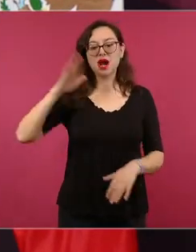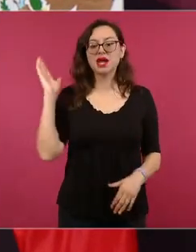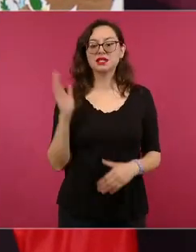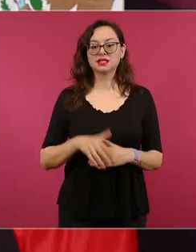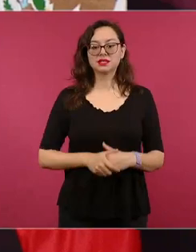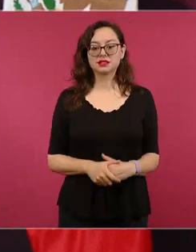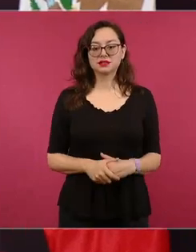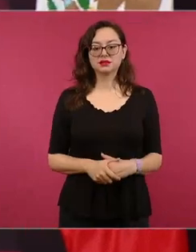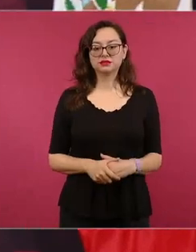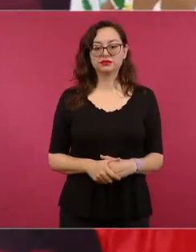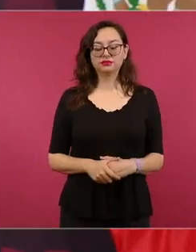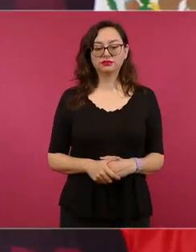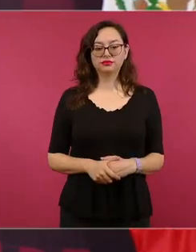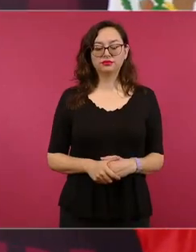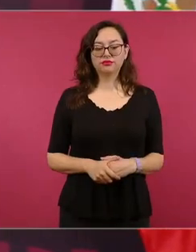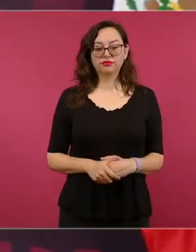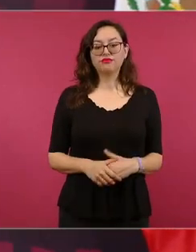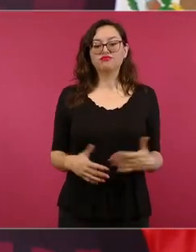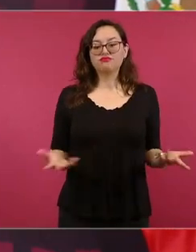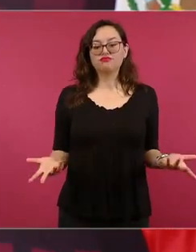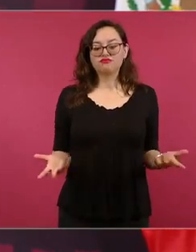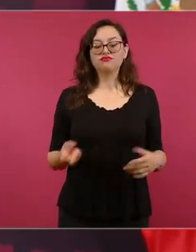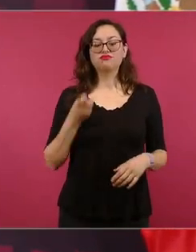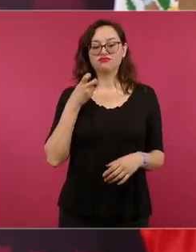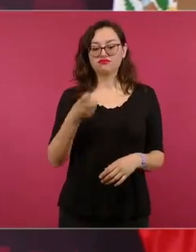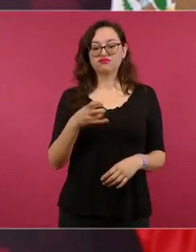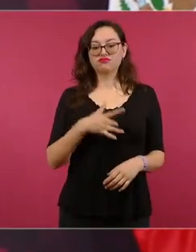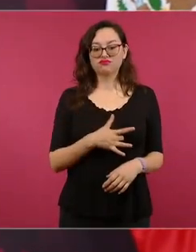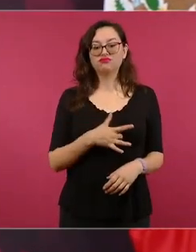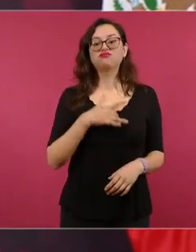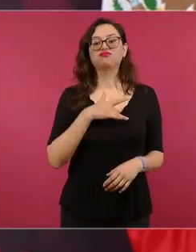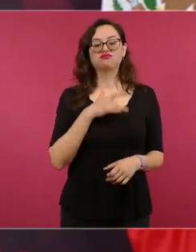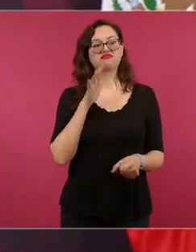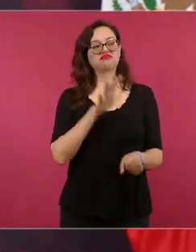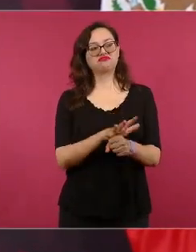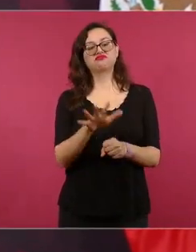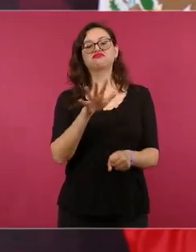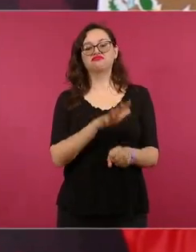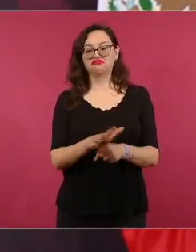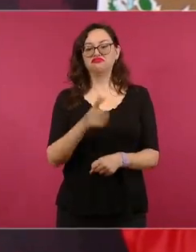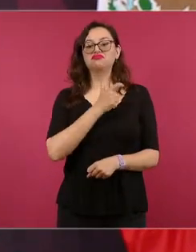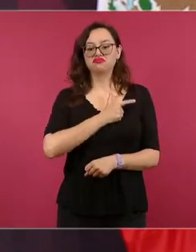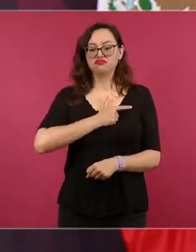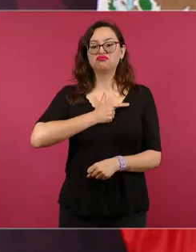Entonces, eso me da mucha satisfacción,